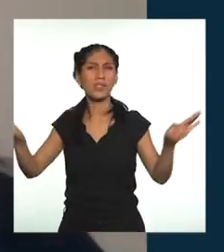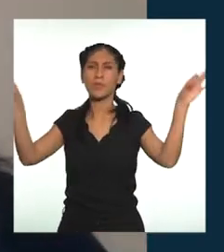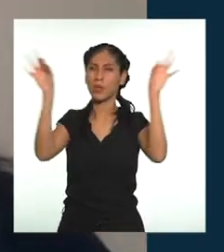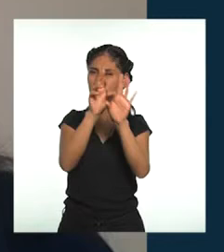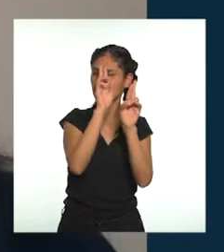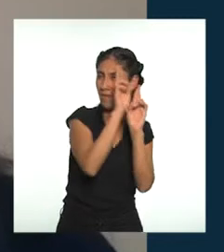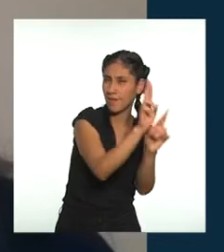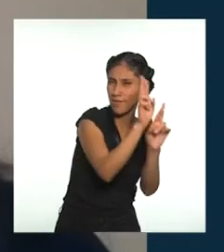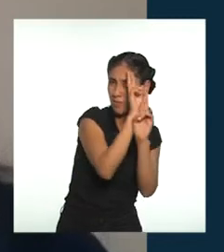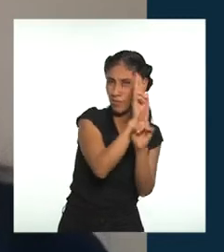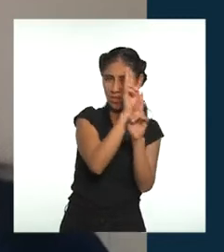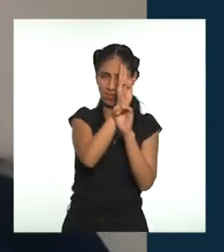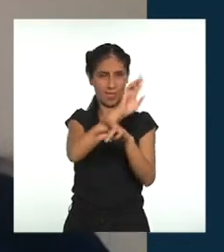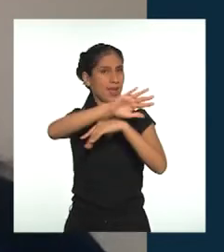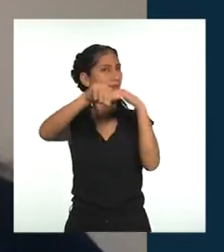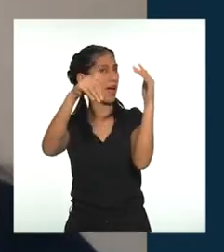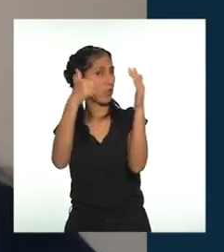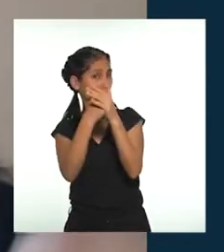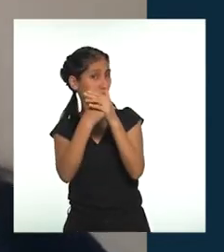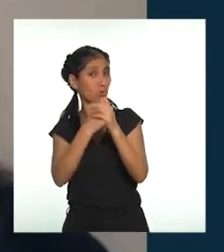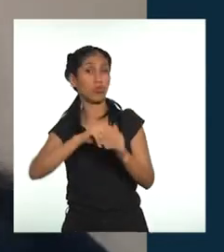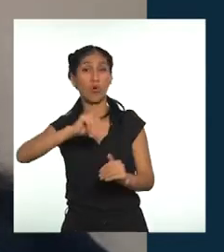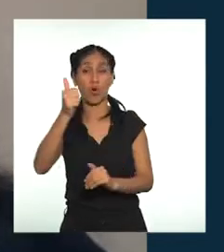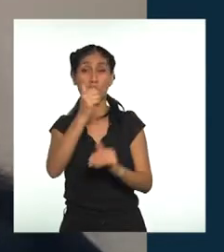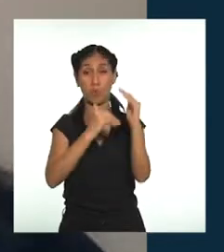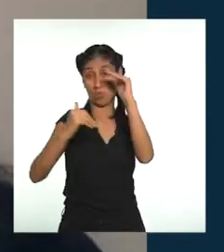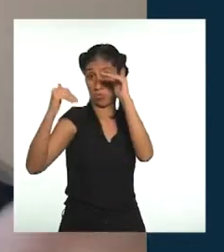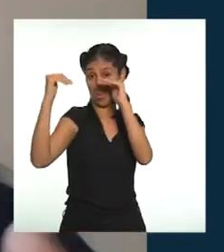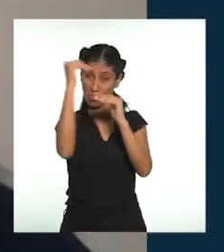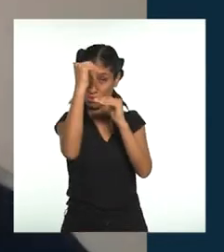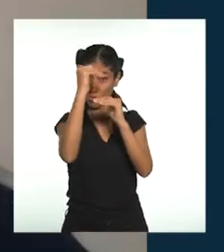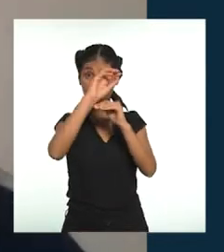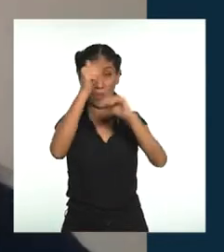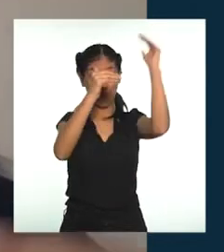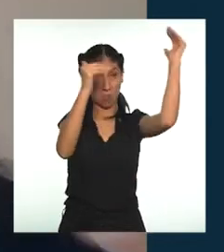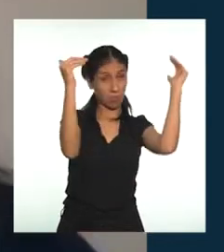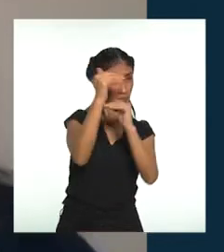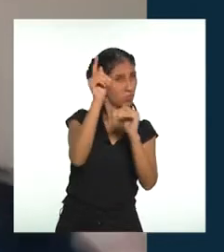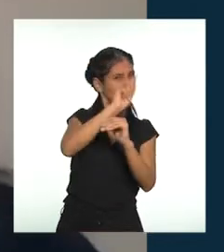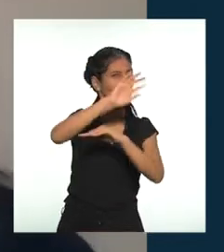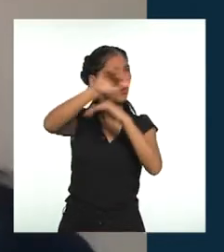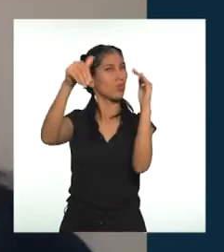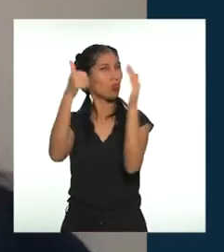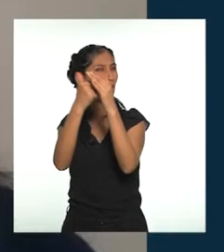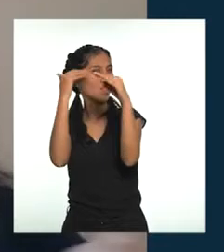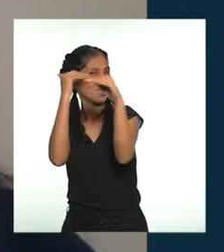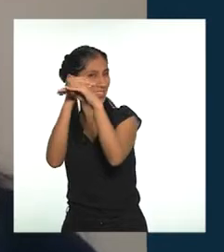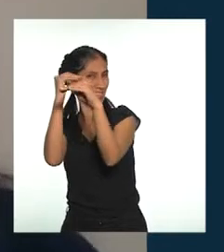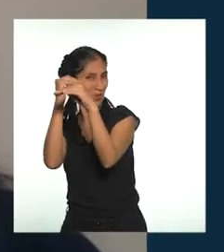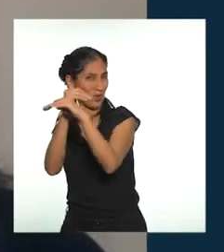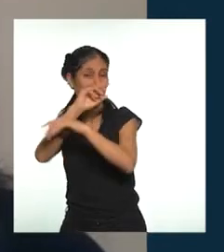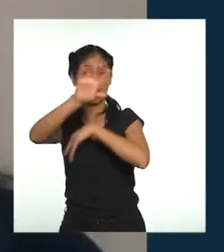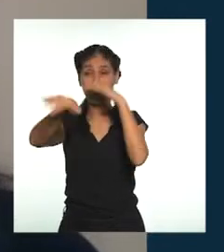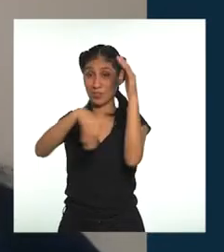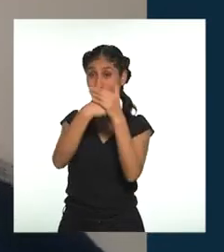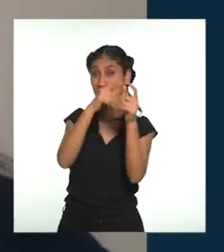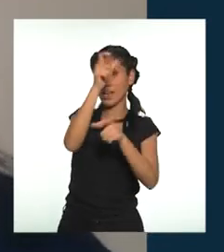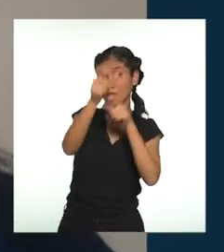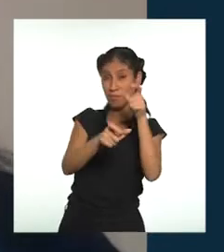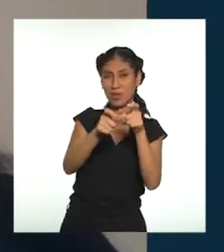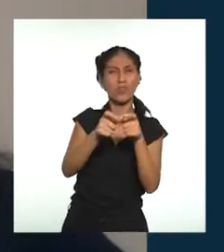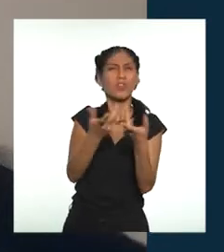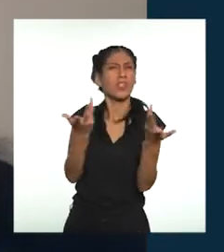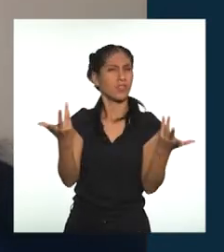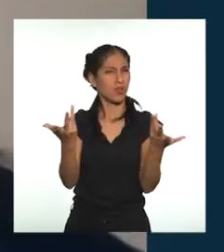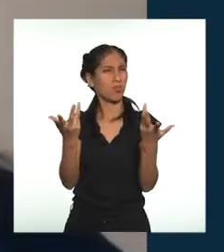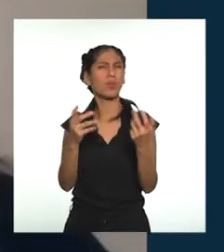se tiene que respetar. Nadie es más, tampoco es menos. Todos y todas somos seres humanos y por